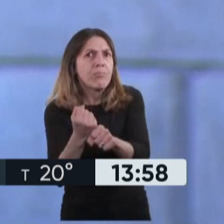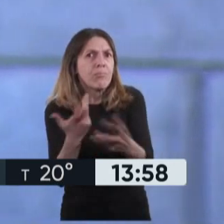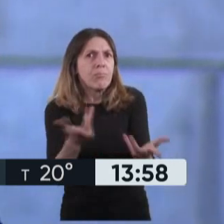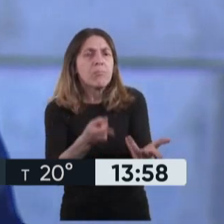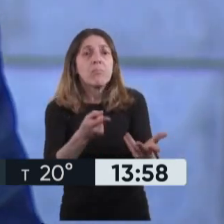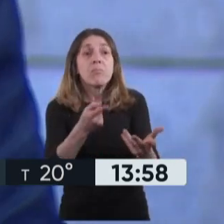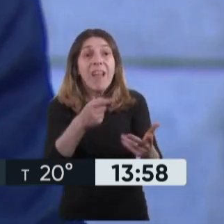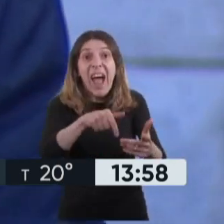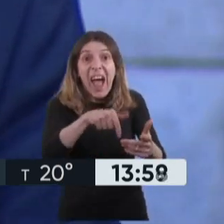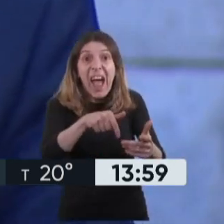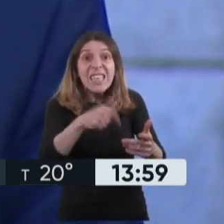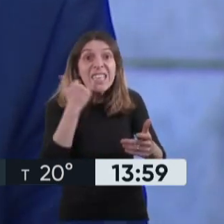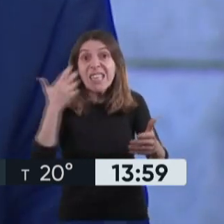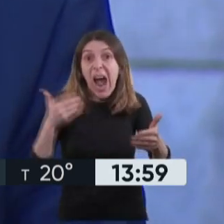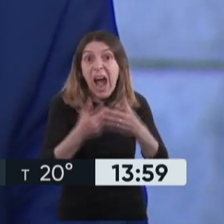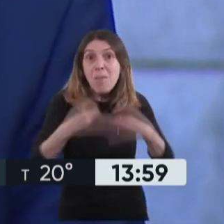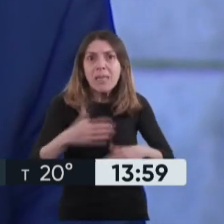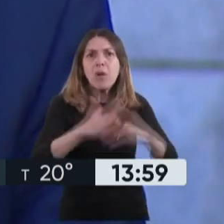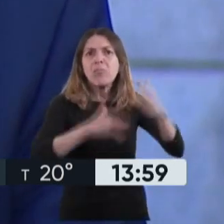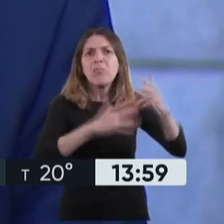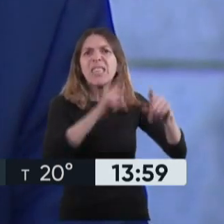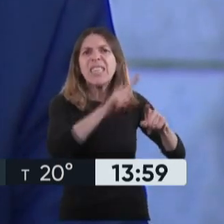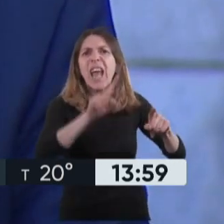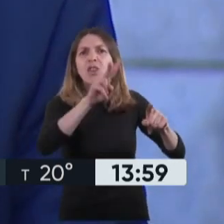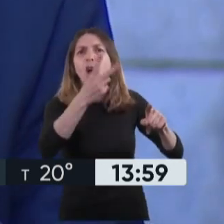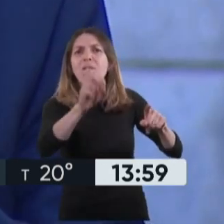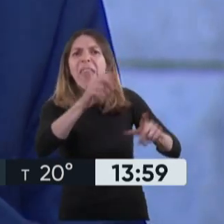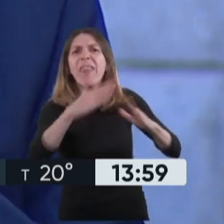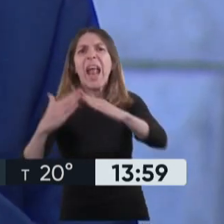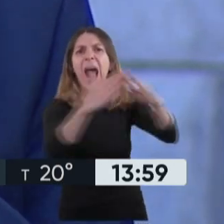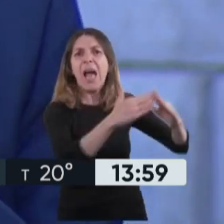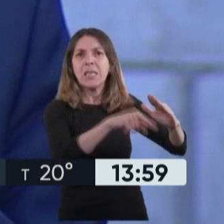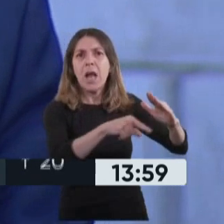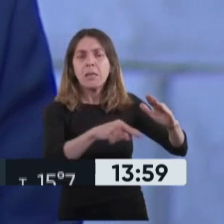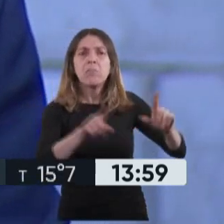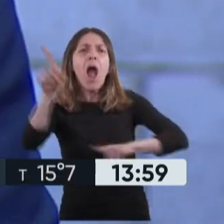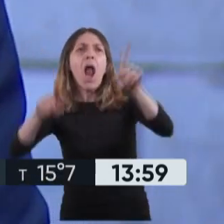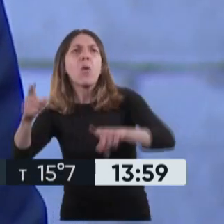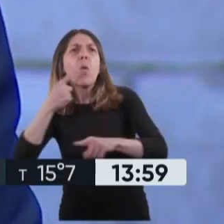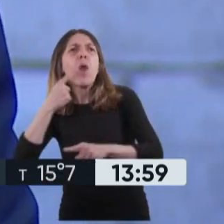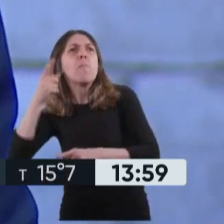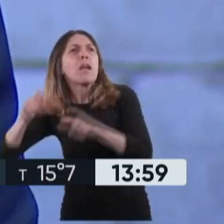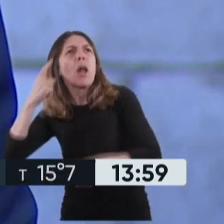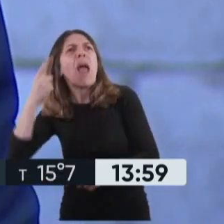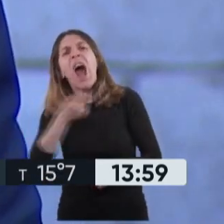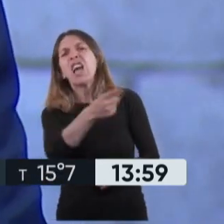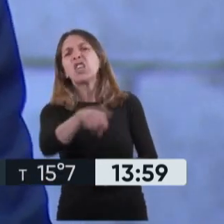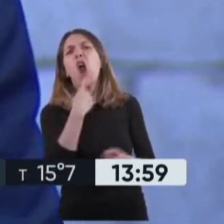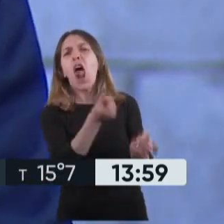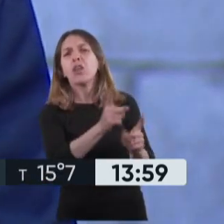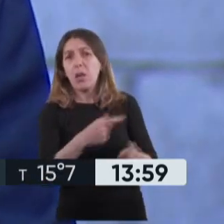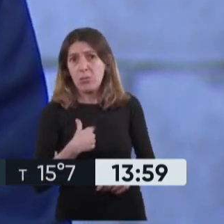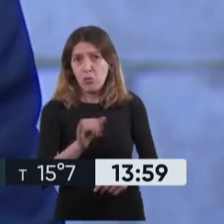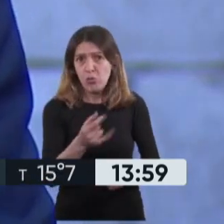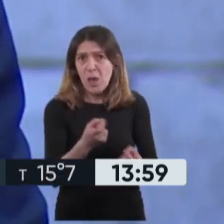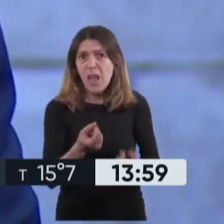120 viviendas así donde alguno podría decir no las necesitan si las necesitan quiénes son